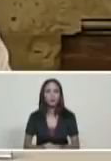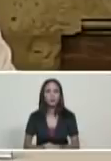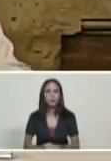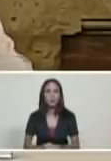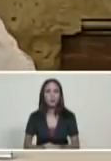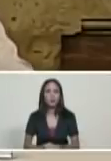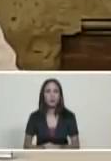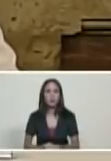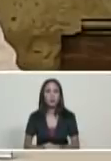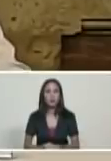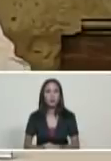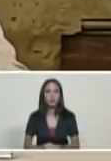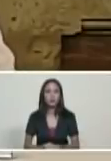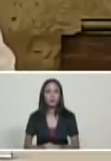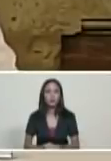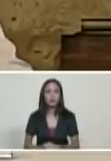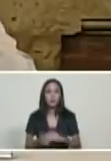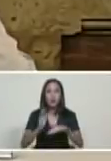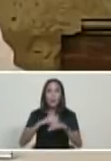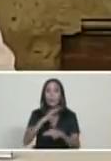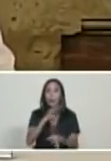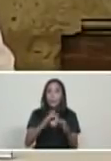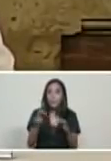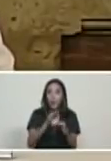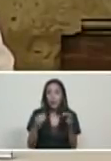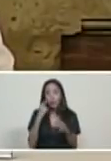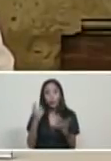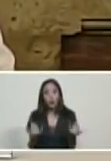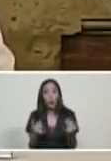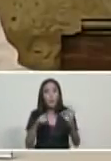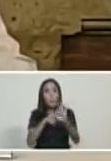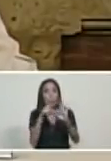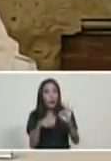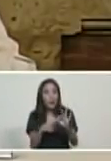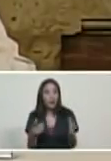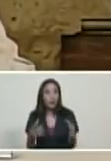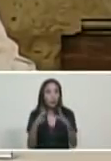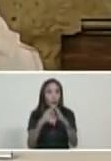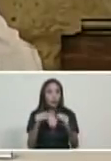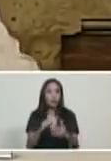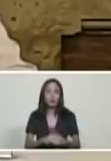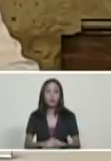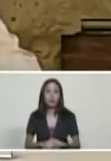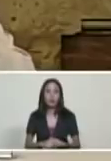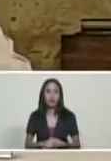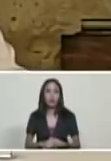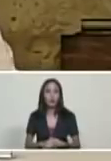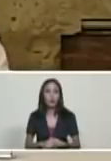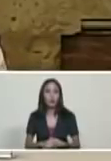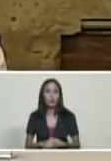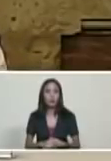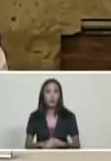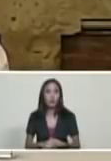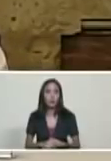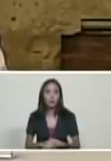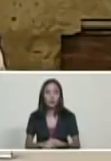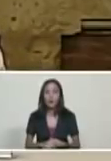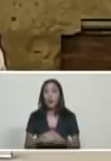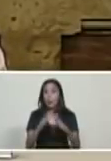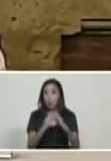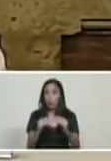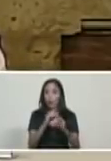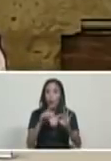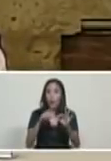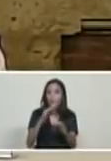Porque el Petro es la moneda petrolera digital para las compras internacionales y